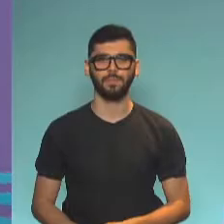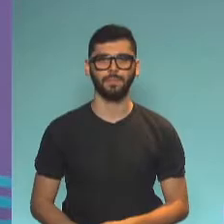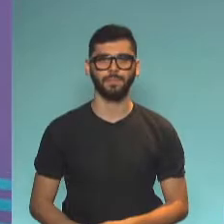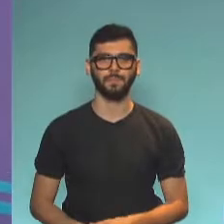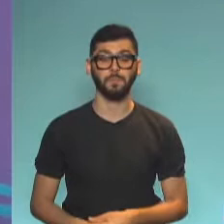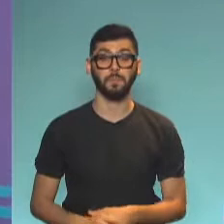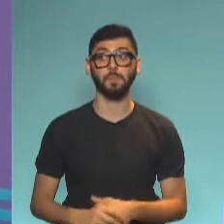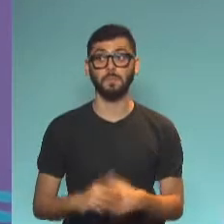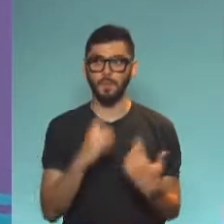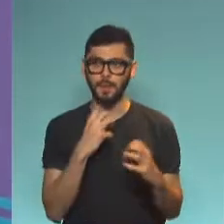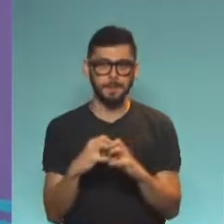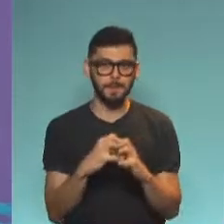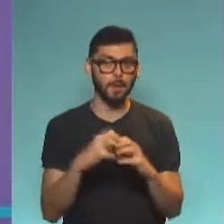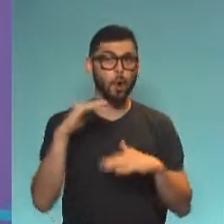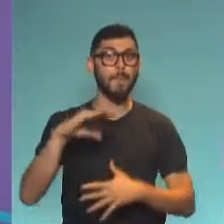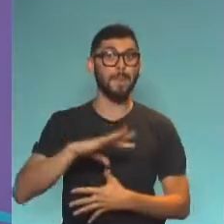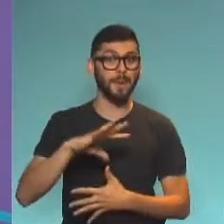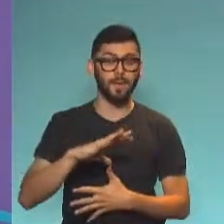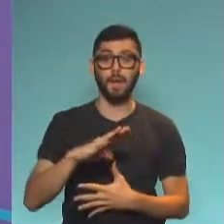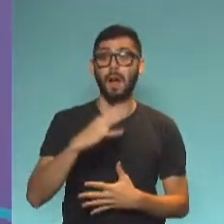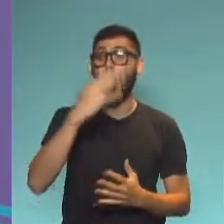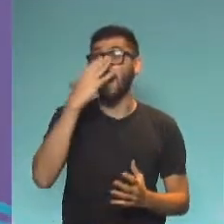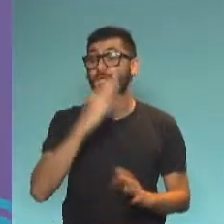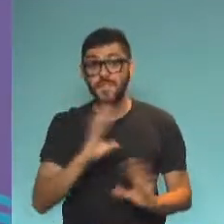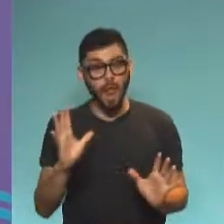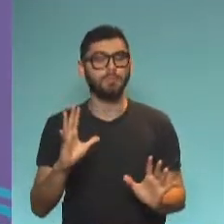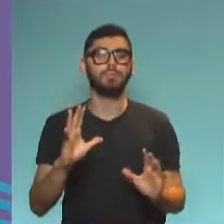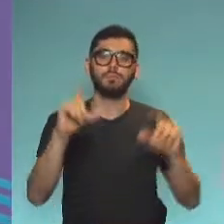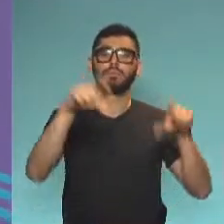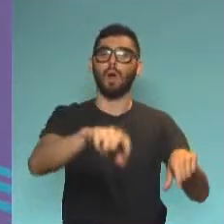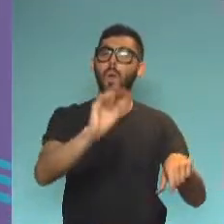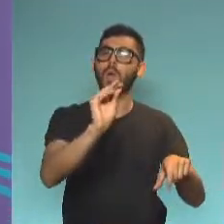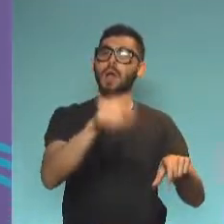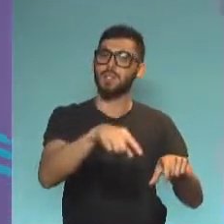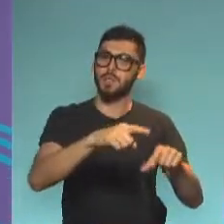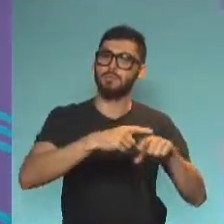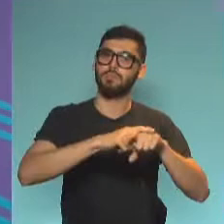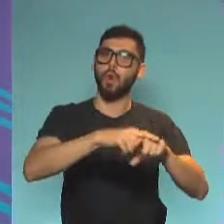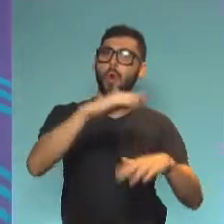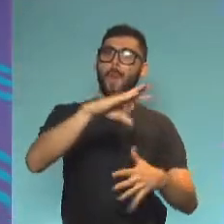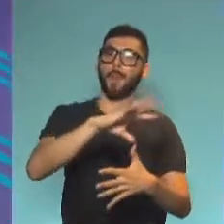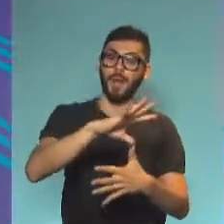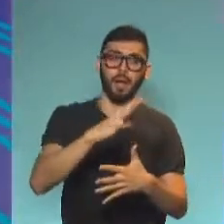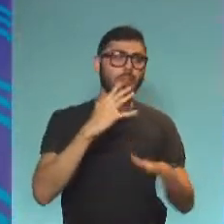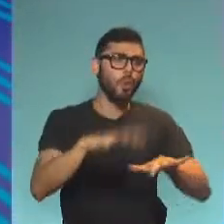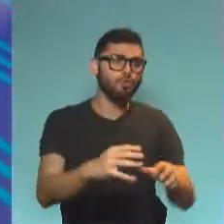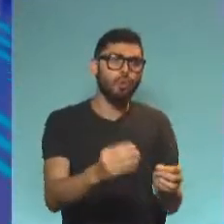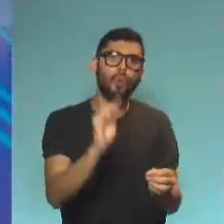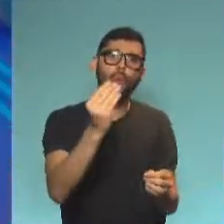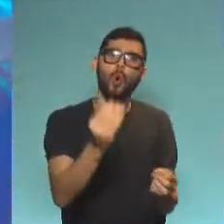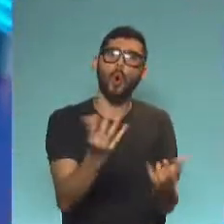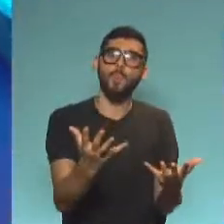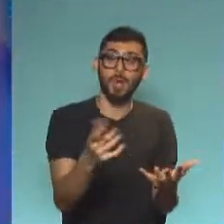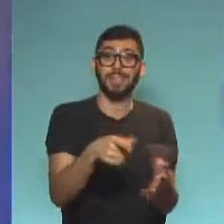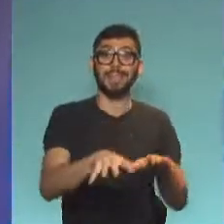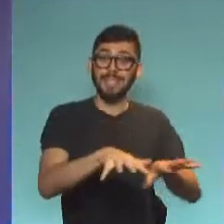La discusión por la Copa América finalmente se va a jugar en Brasil. En la situación que está en Brasil, enseguida la vamos a repasar. No solamente es